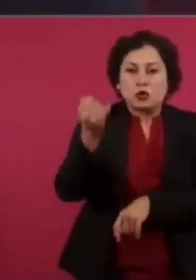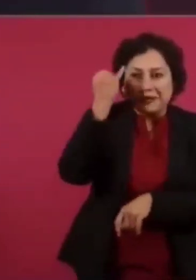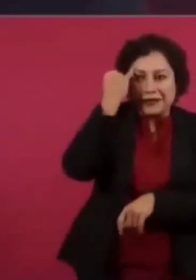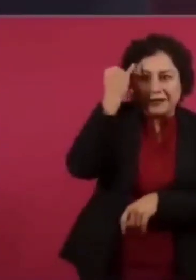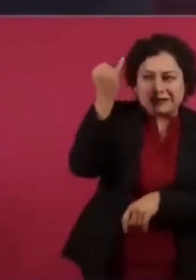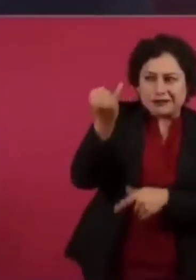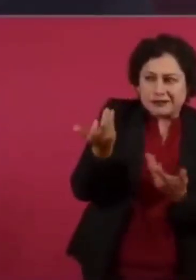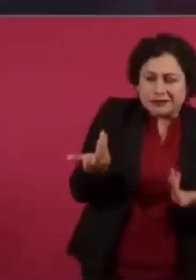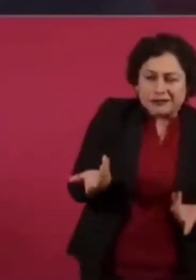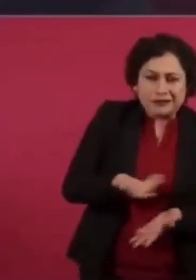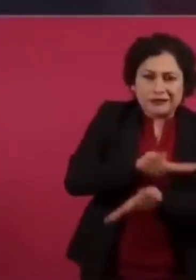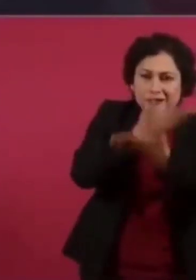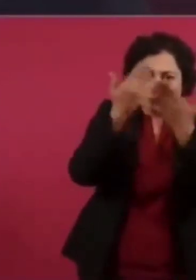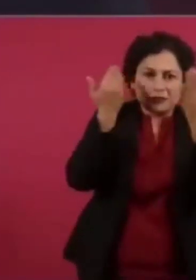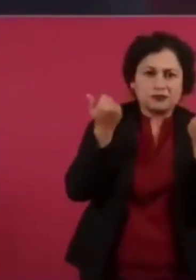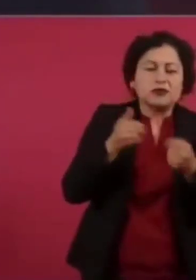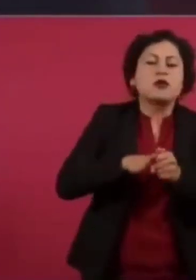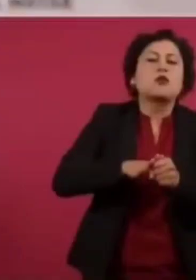¿Qué fundamento tiene?